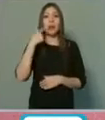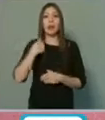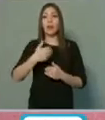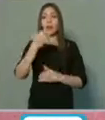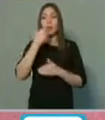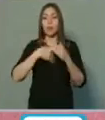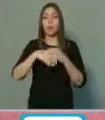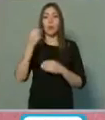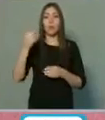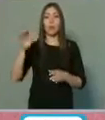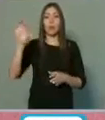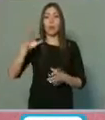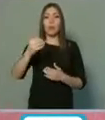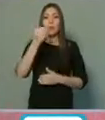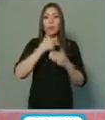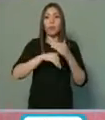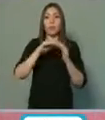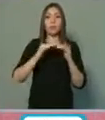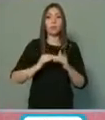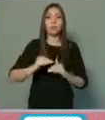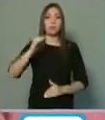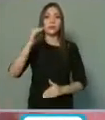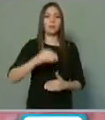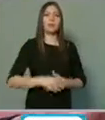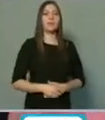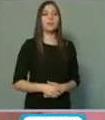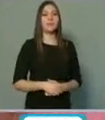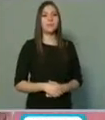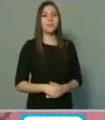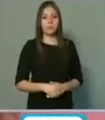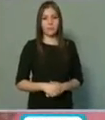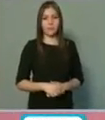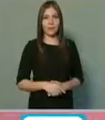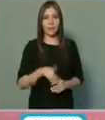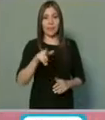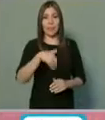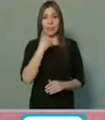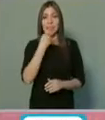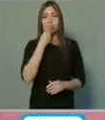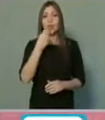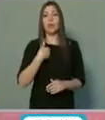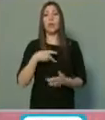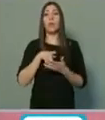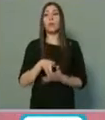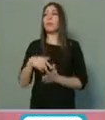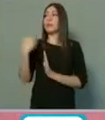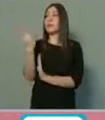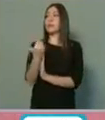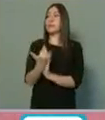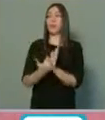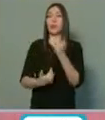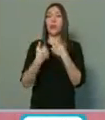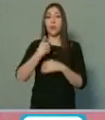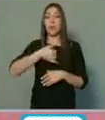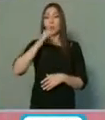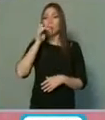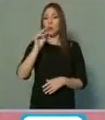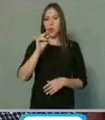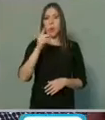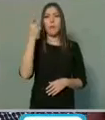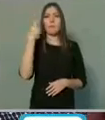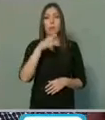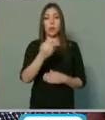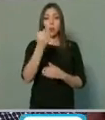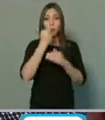choco chiquis, ¿no? Pero no por eso quiere decir que voy a bajar de peso, pero definitivamente el consumo de